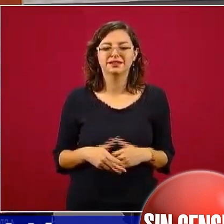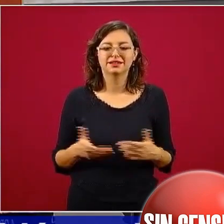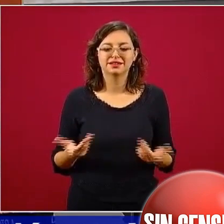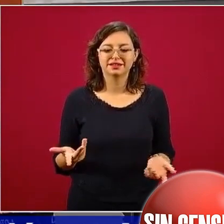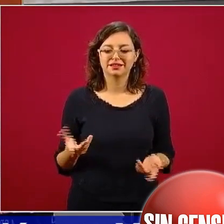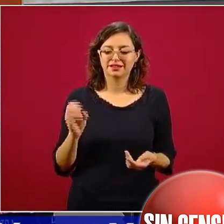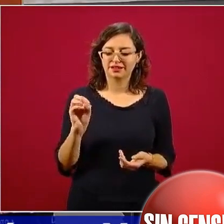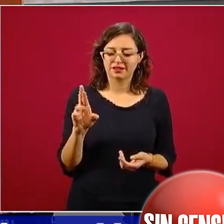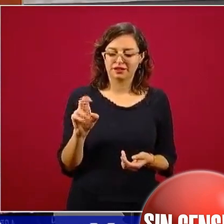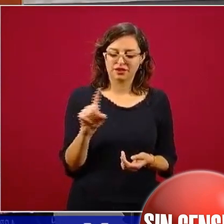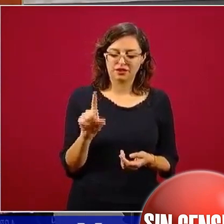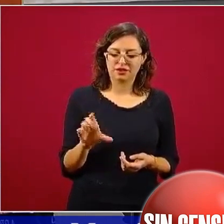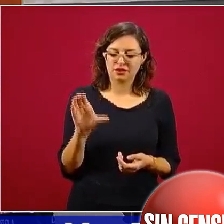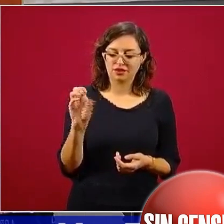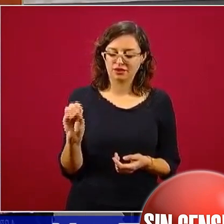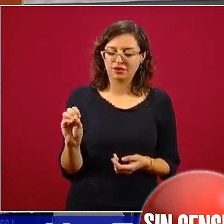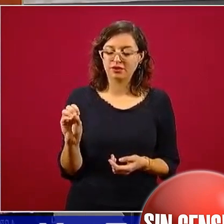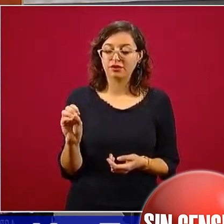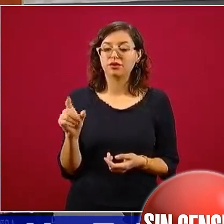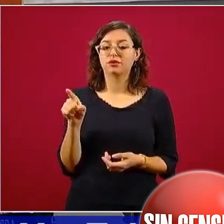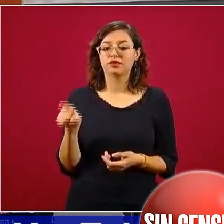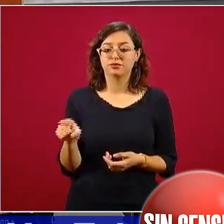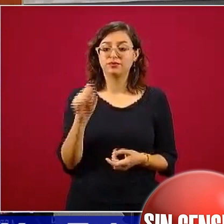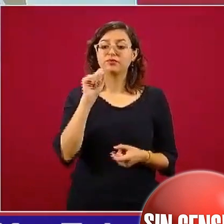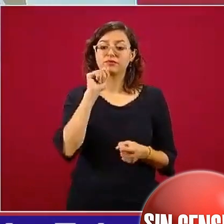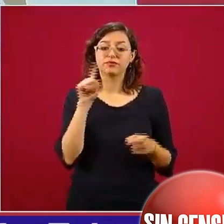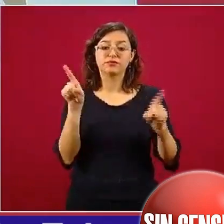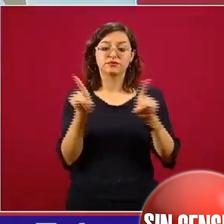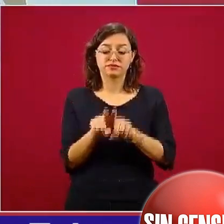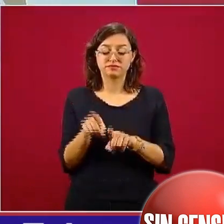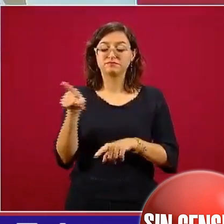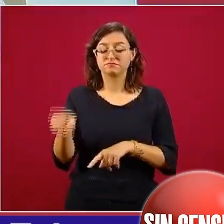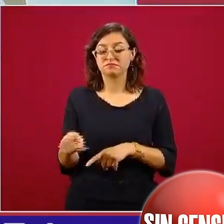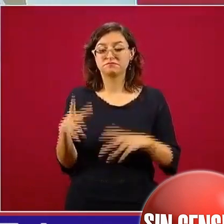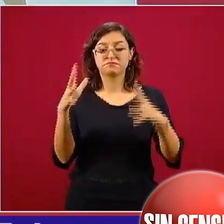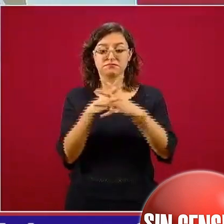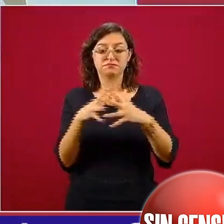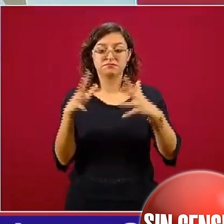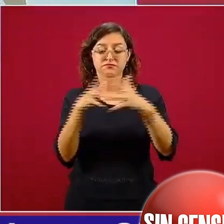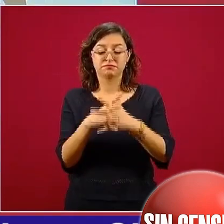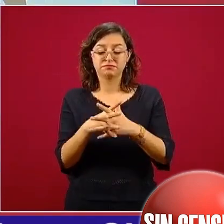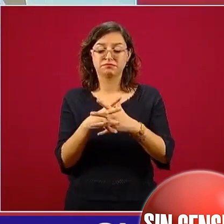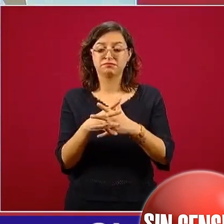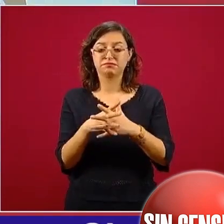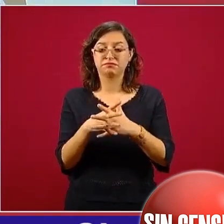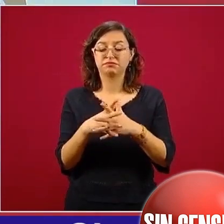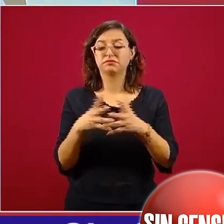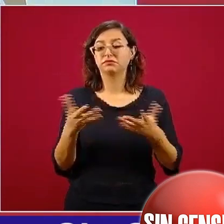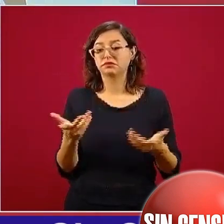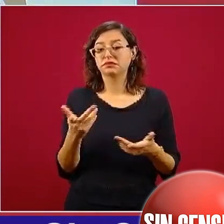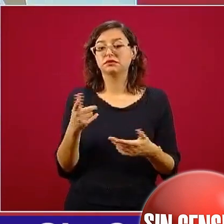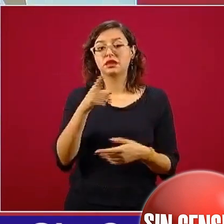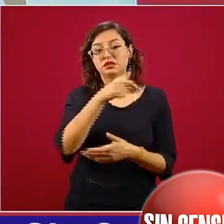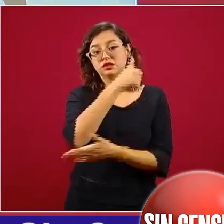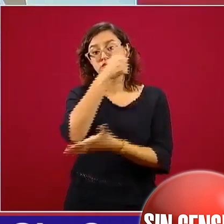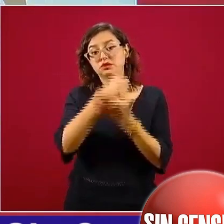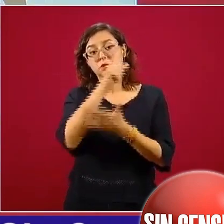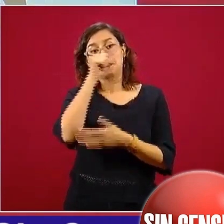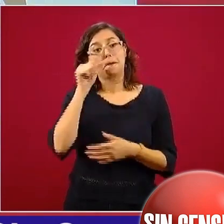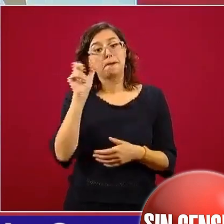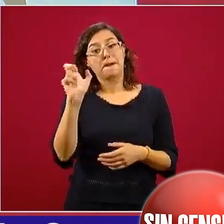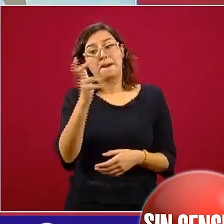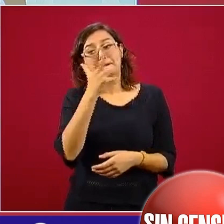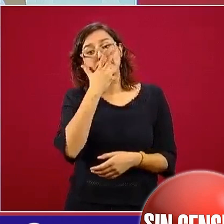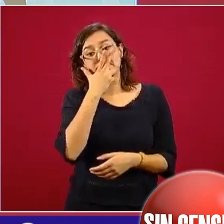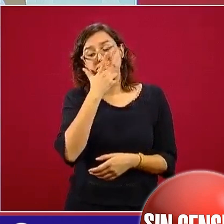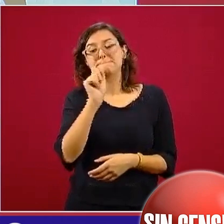Orozco, que estuvo en la batalla de Ciudad Juárez, de Chihuahua,